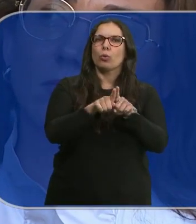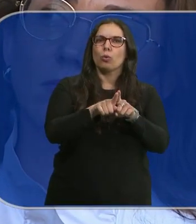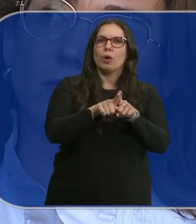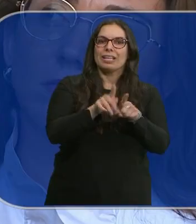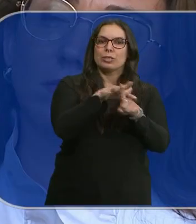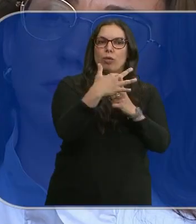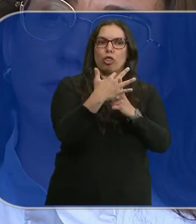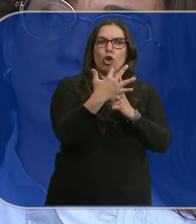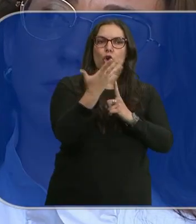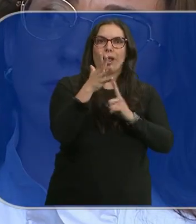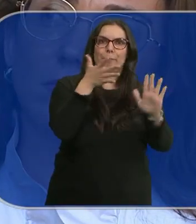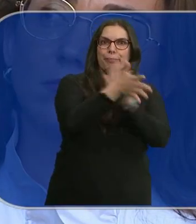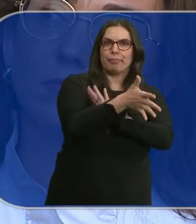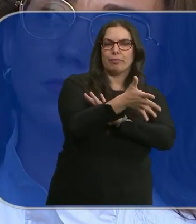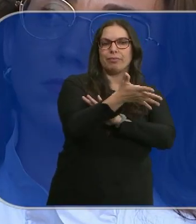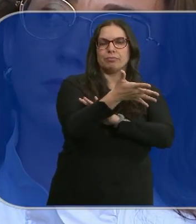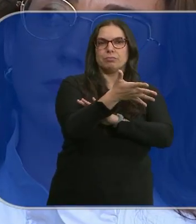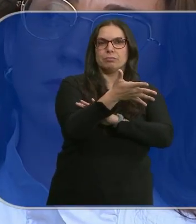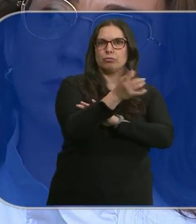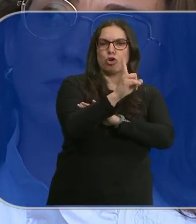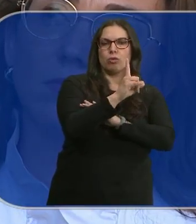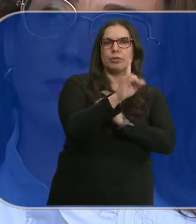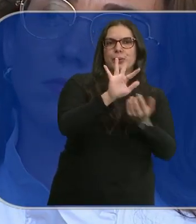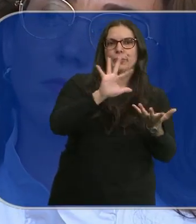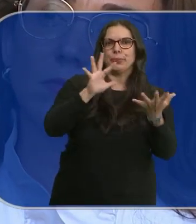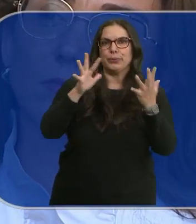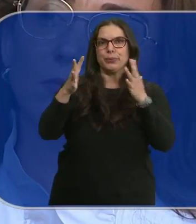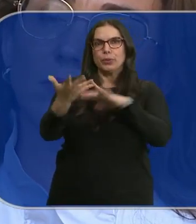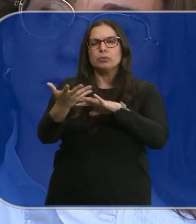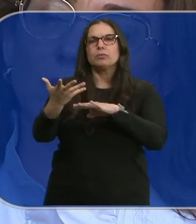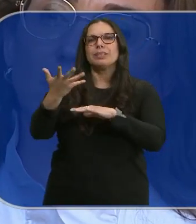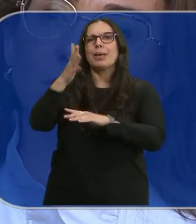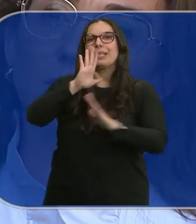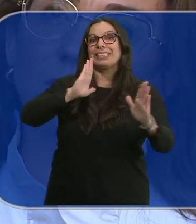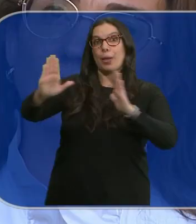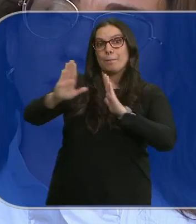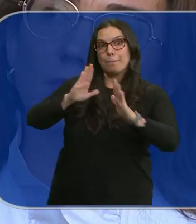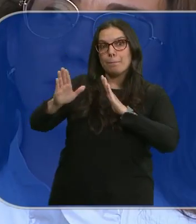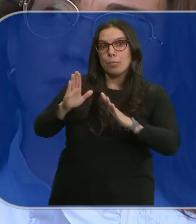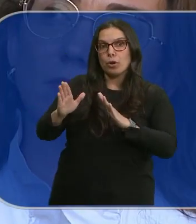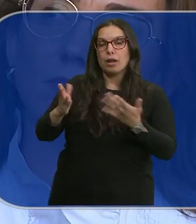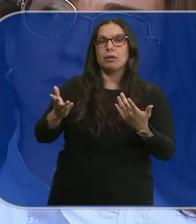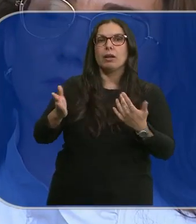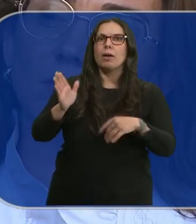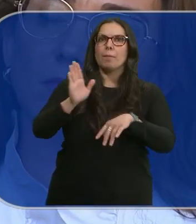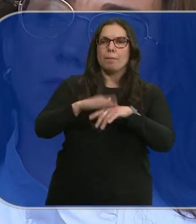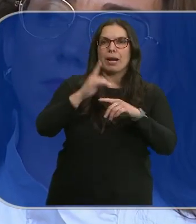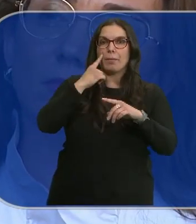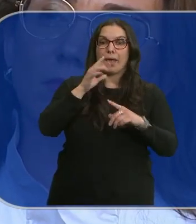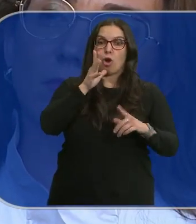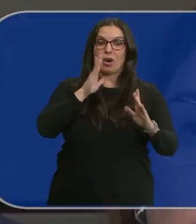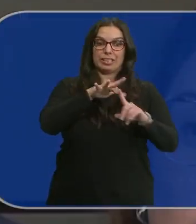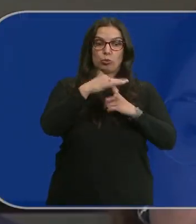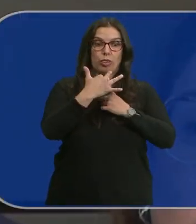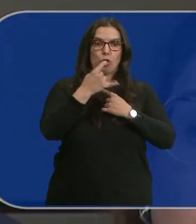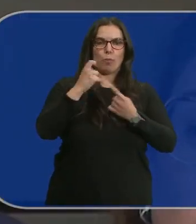una situación temporal, a ver si la situación mundial del azúcar y las campañas hostiles del gobierno de Sánchez